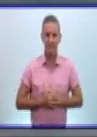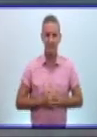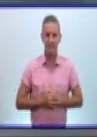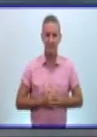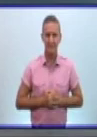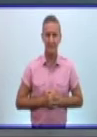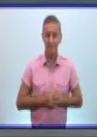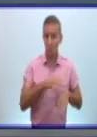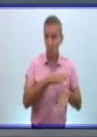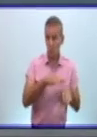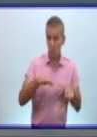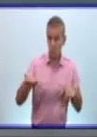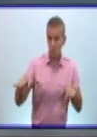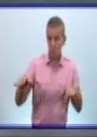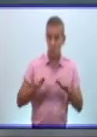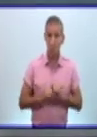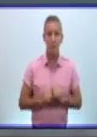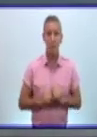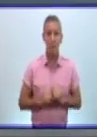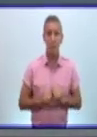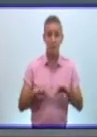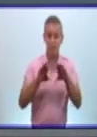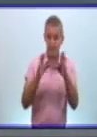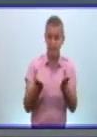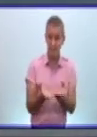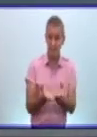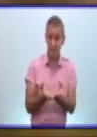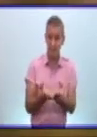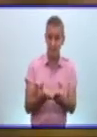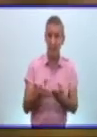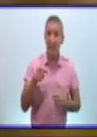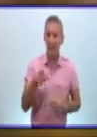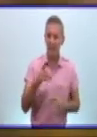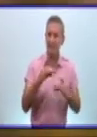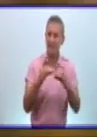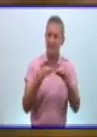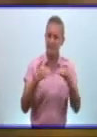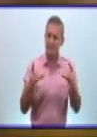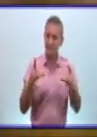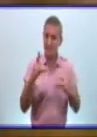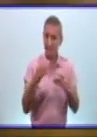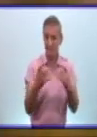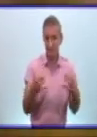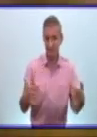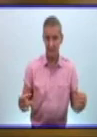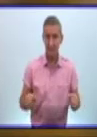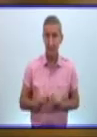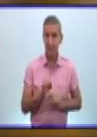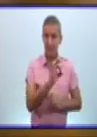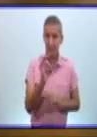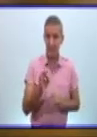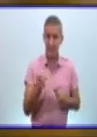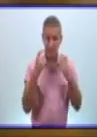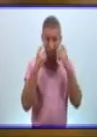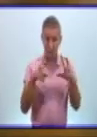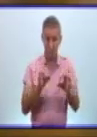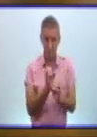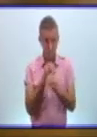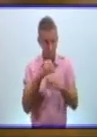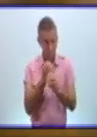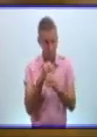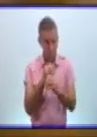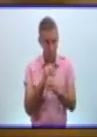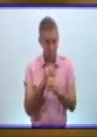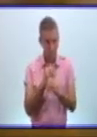Los océanos y mares de la Tierra son grandes disoluciones, y las células vivas vistas al microscopio son